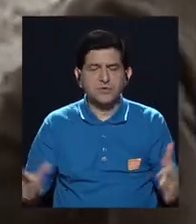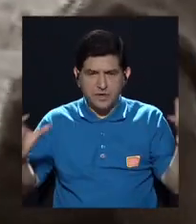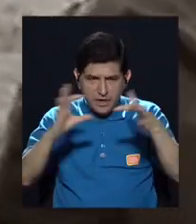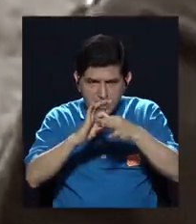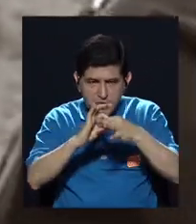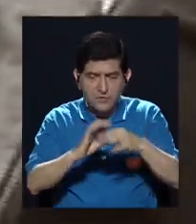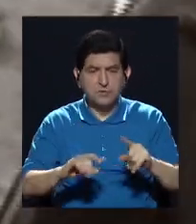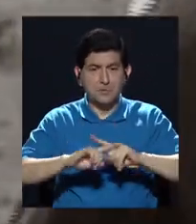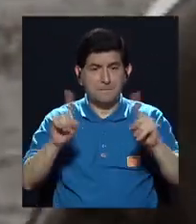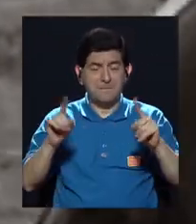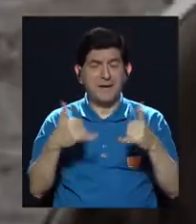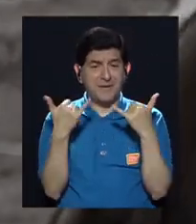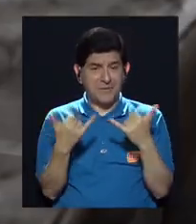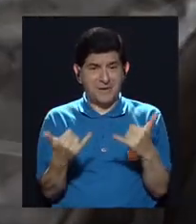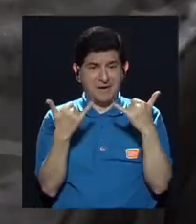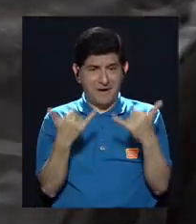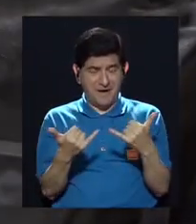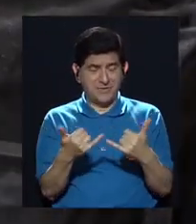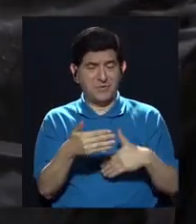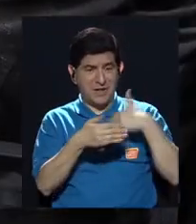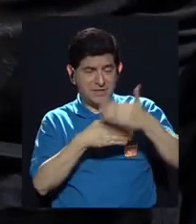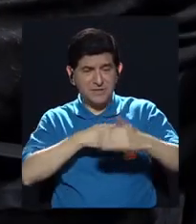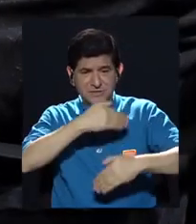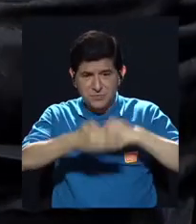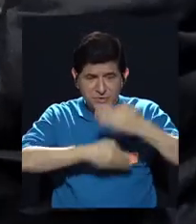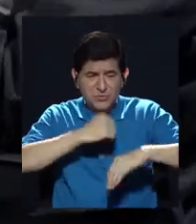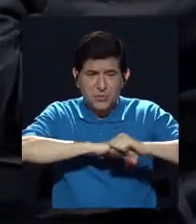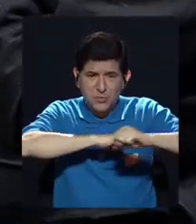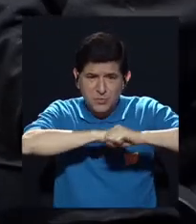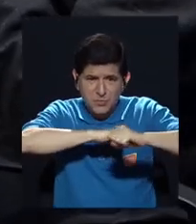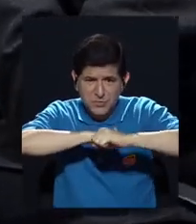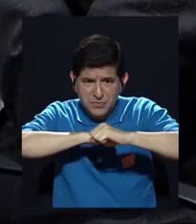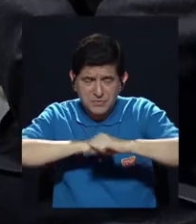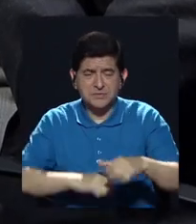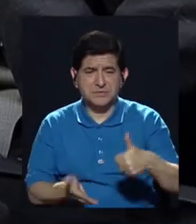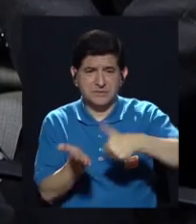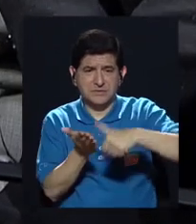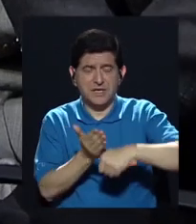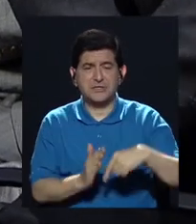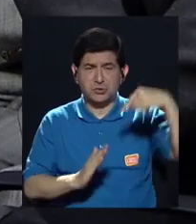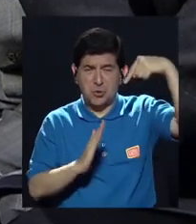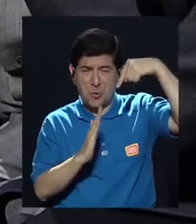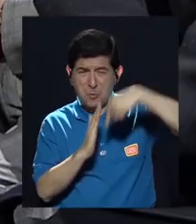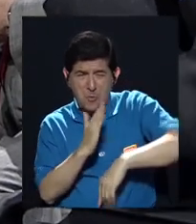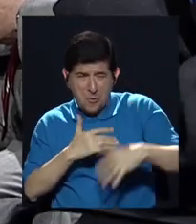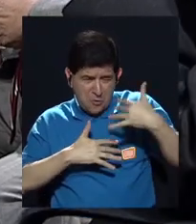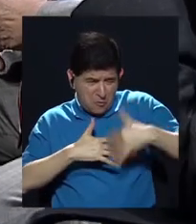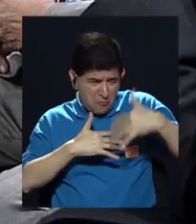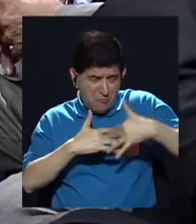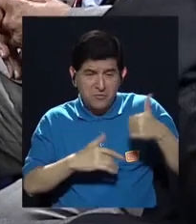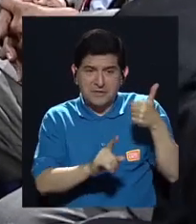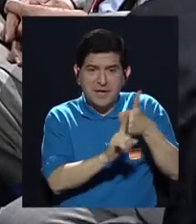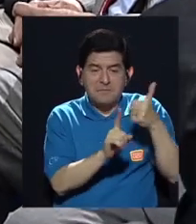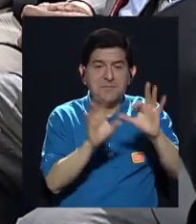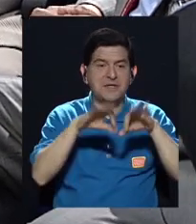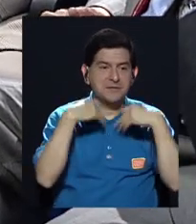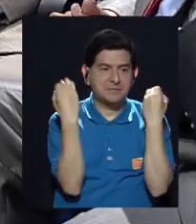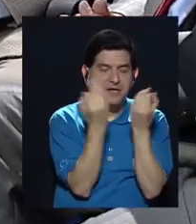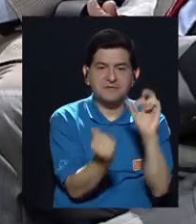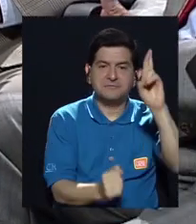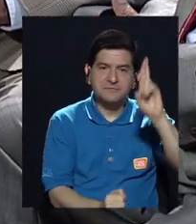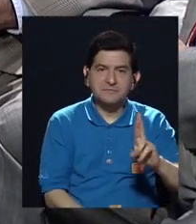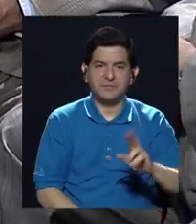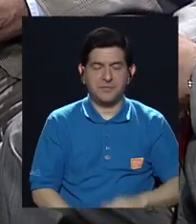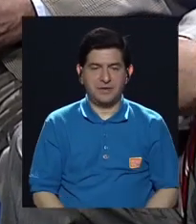En cambio, esta ciudadanía que acaba de haber pasado un proceso electoral tiene profundas heridas en las propias